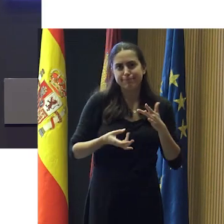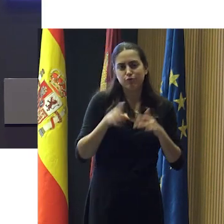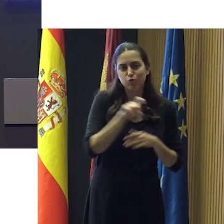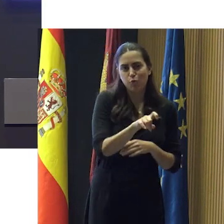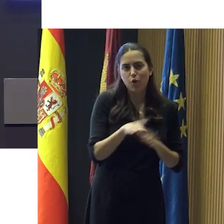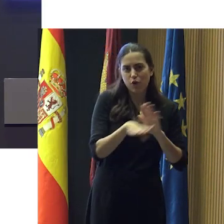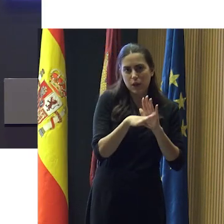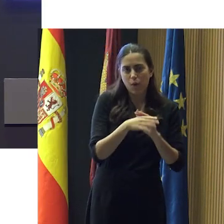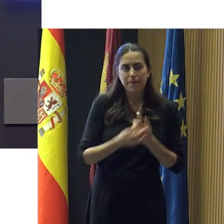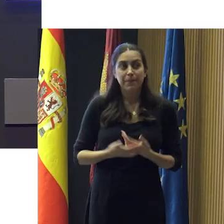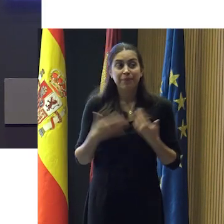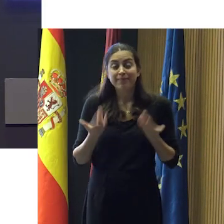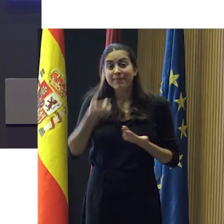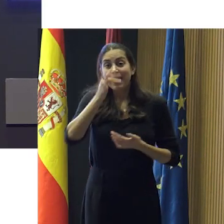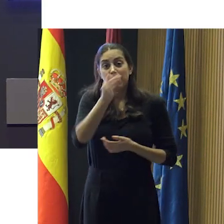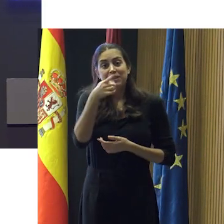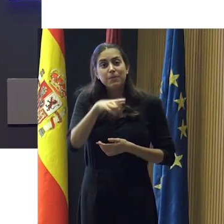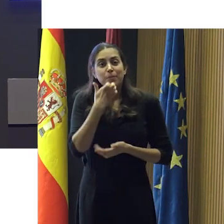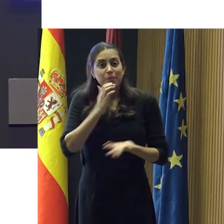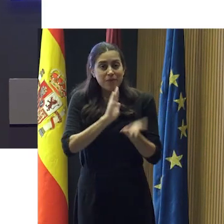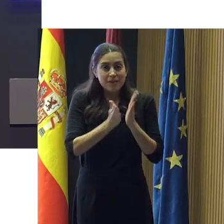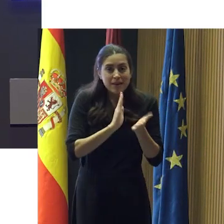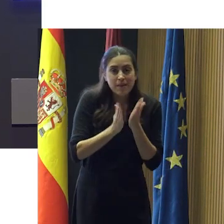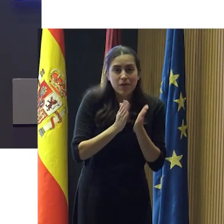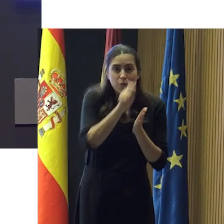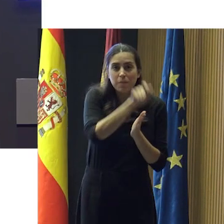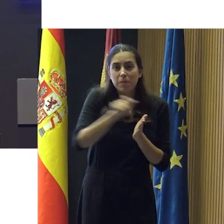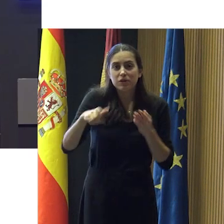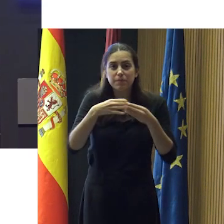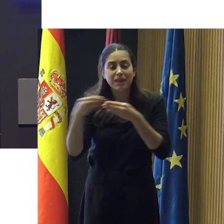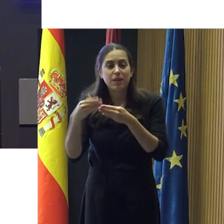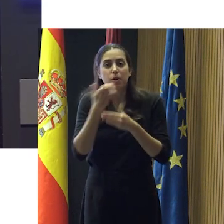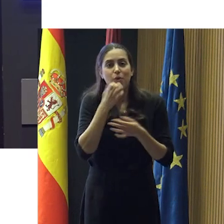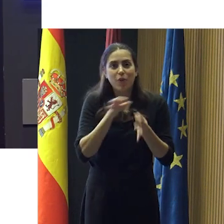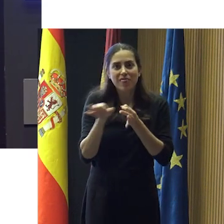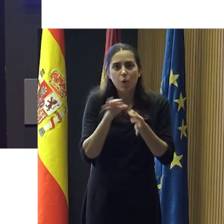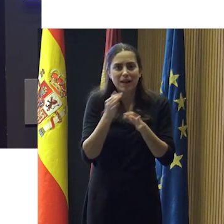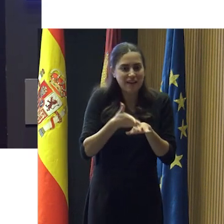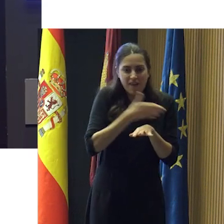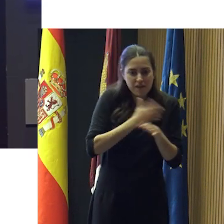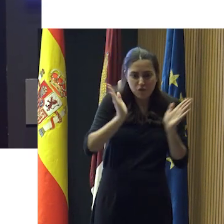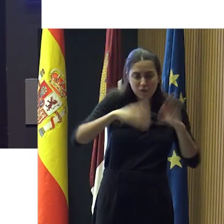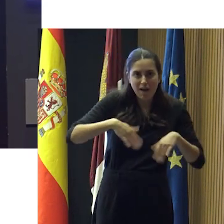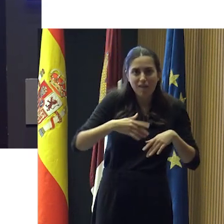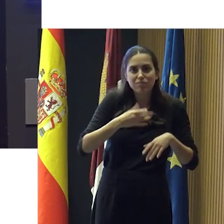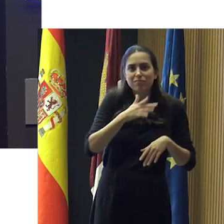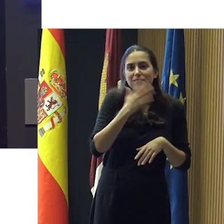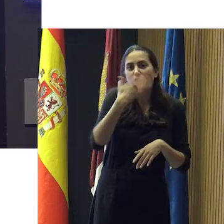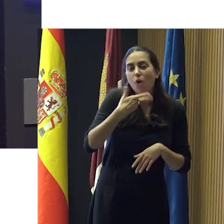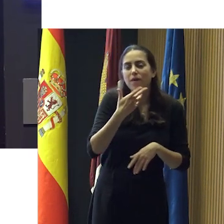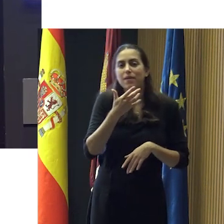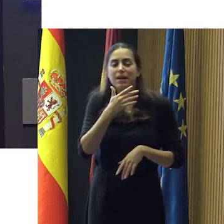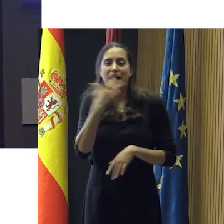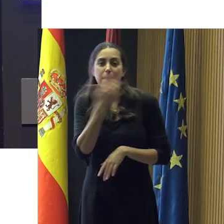además, conforme vamos tratando a los pacientes, podemos encontrarnos estas células que no estaban antes, que son estas células amarillas o naranjas, que